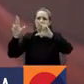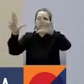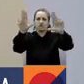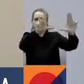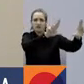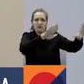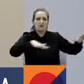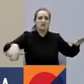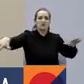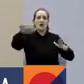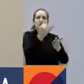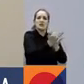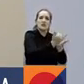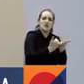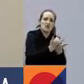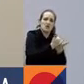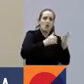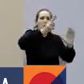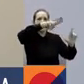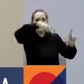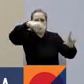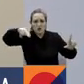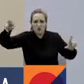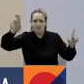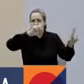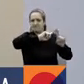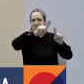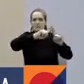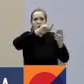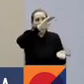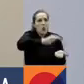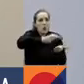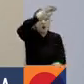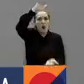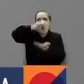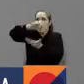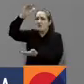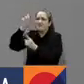nombre, hay dibujos, acuarelas y pinturas en miniatura y gran